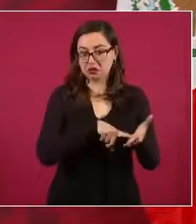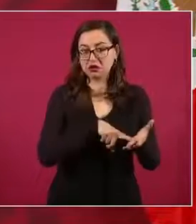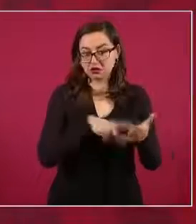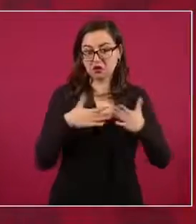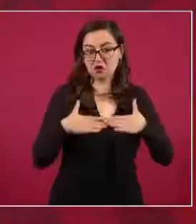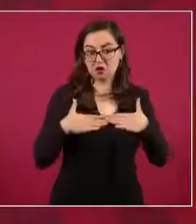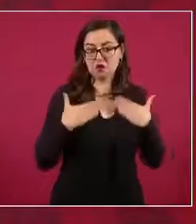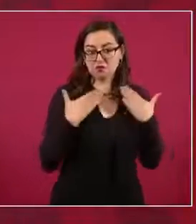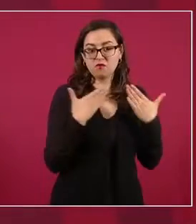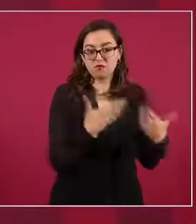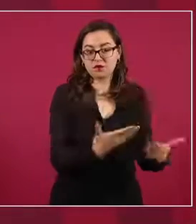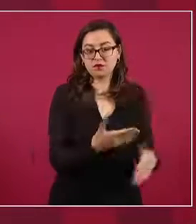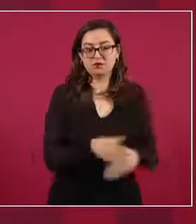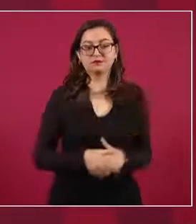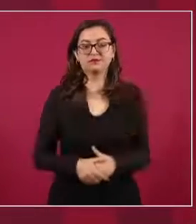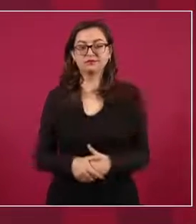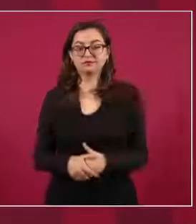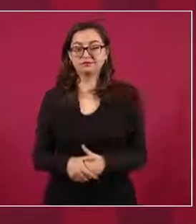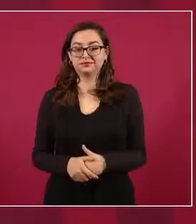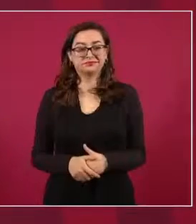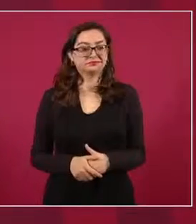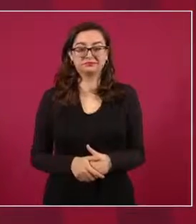No hay uno en el Reforma.